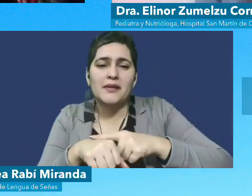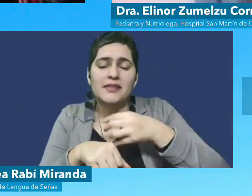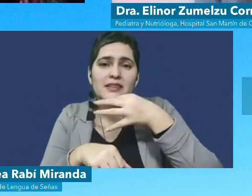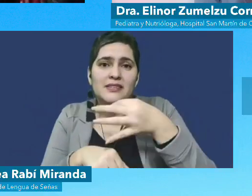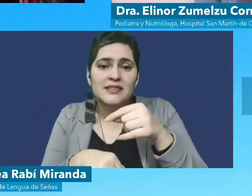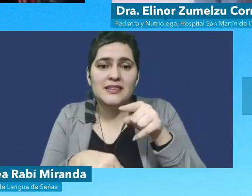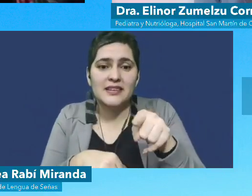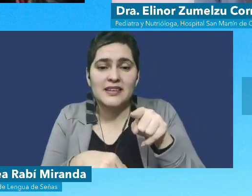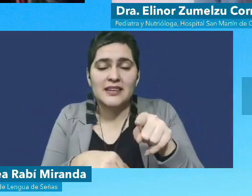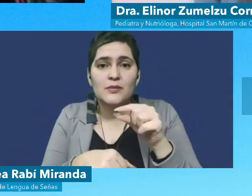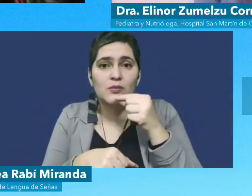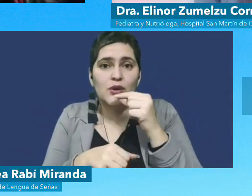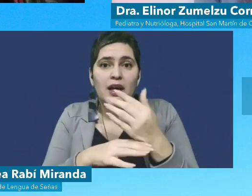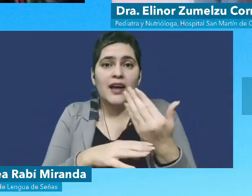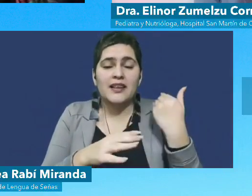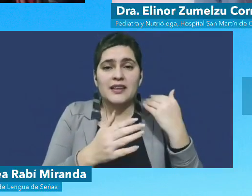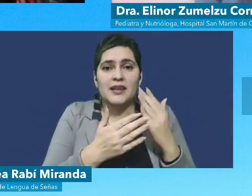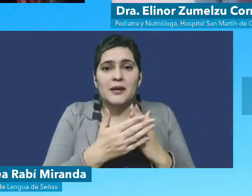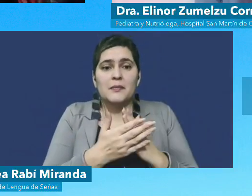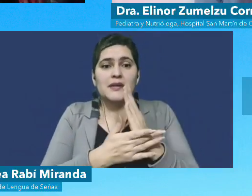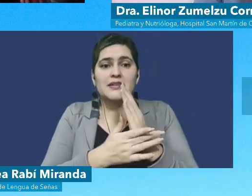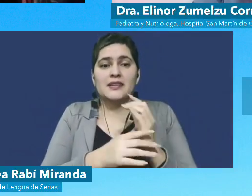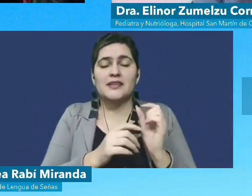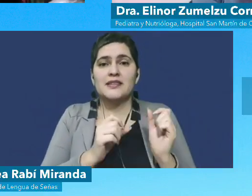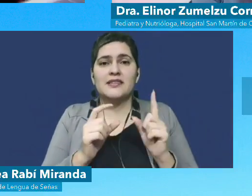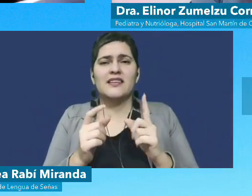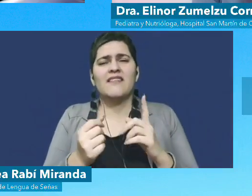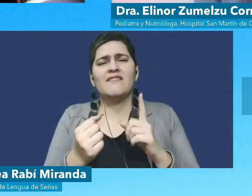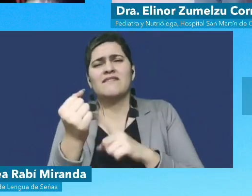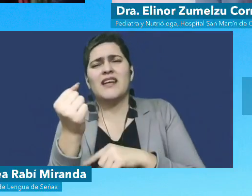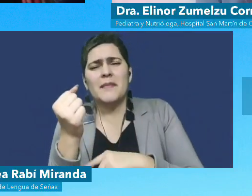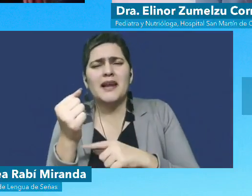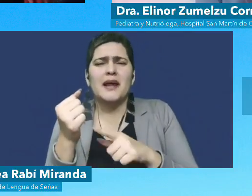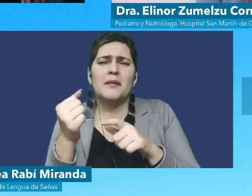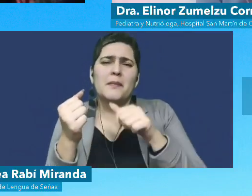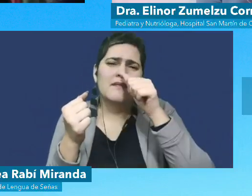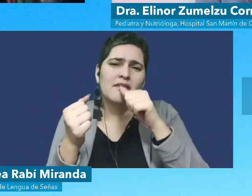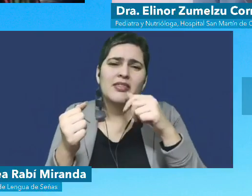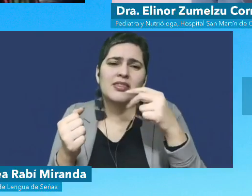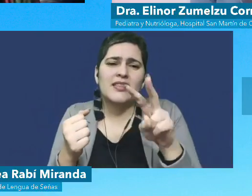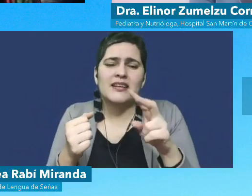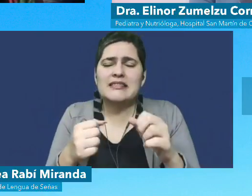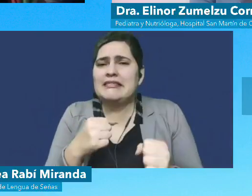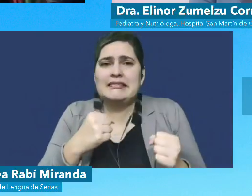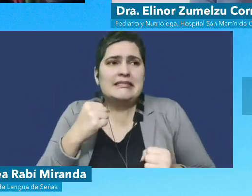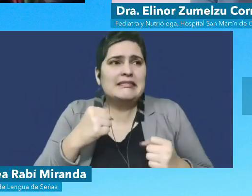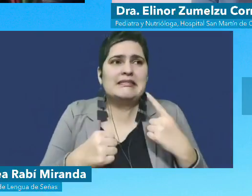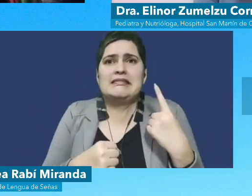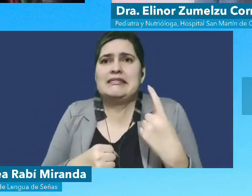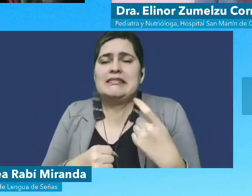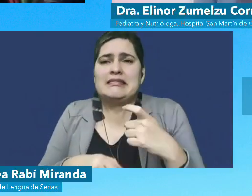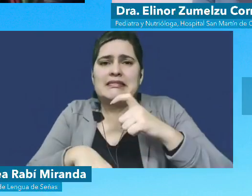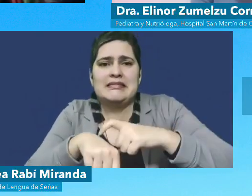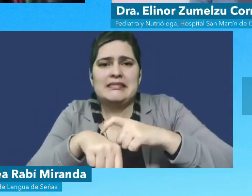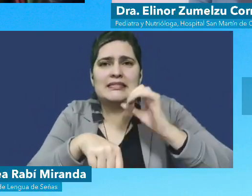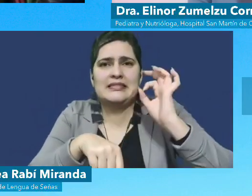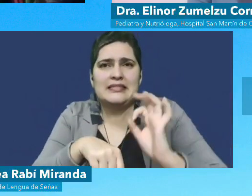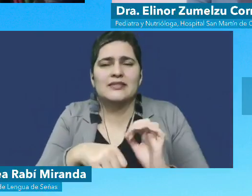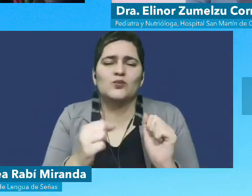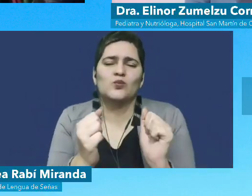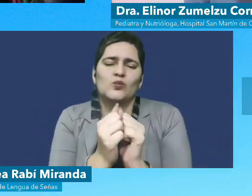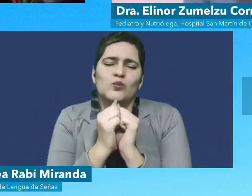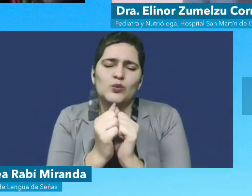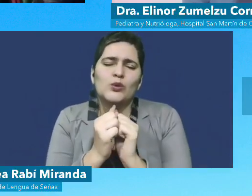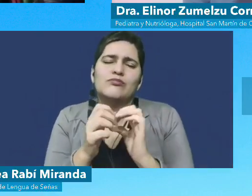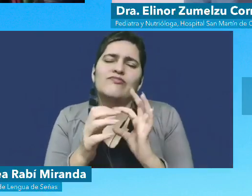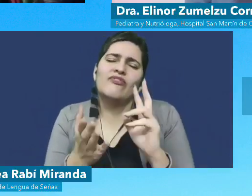poquitos minutos antes de partir en una actividad familiar íntima, y ahí corría para llegar a tiempo y acompañarnos, así que de verdad le agradecemos